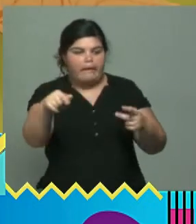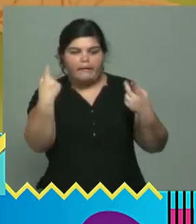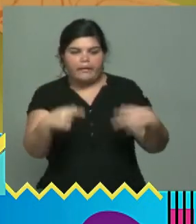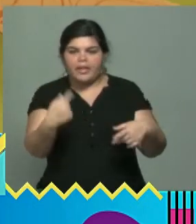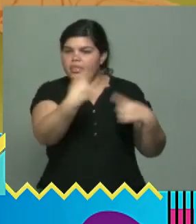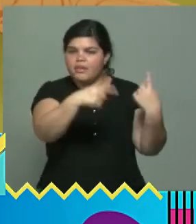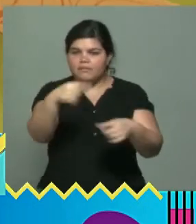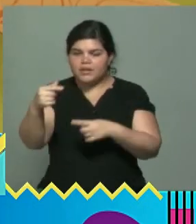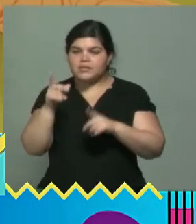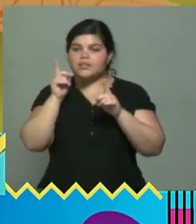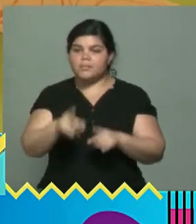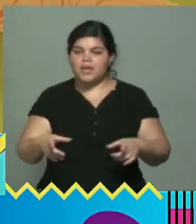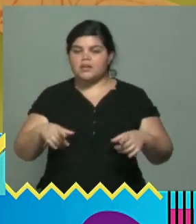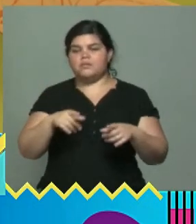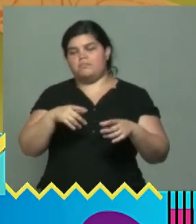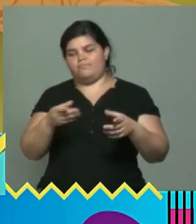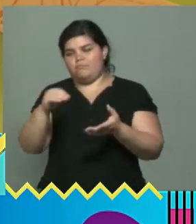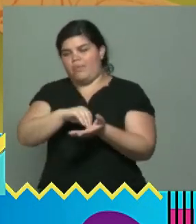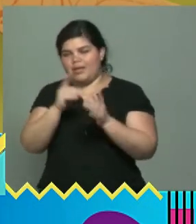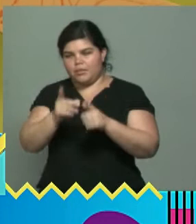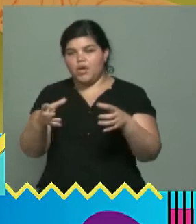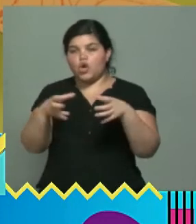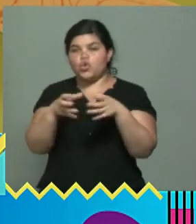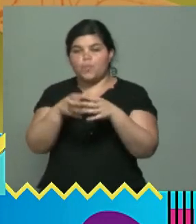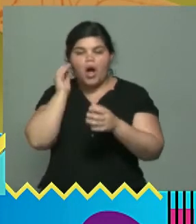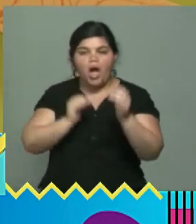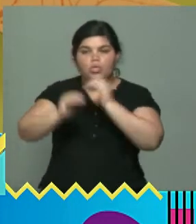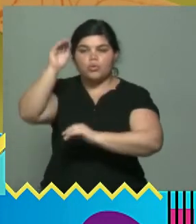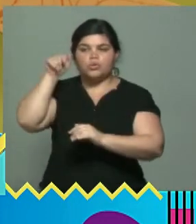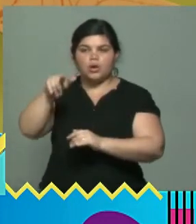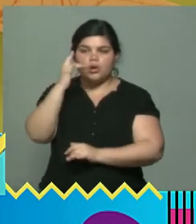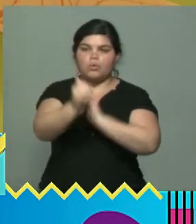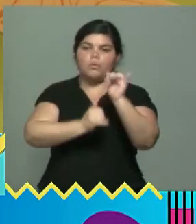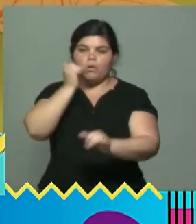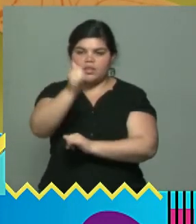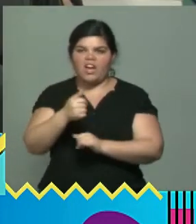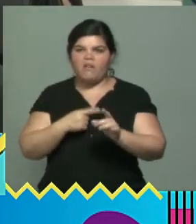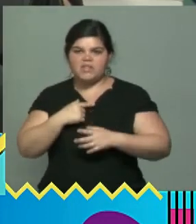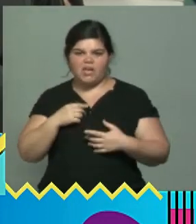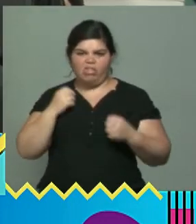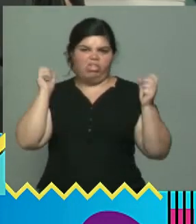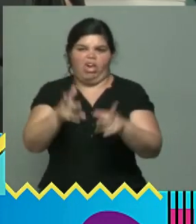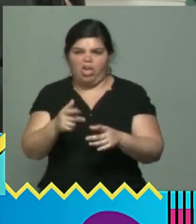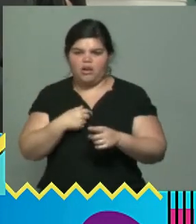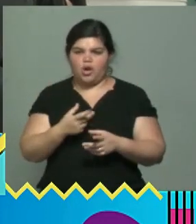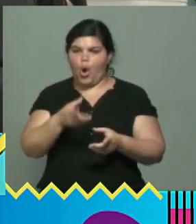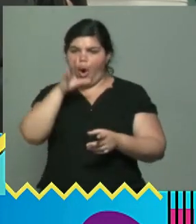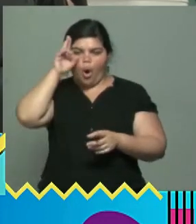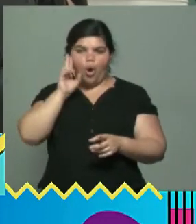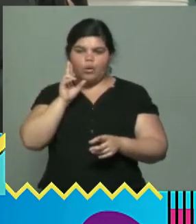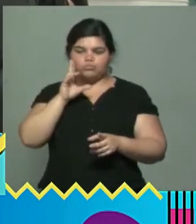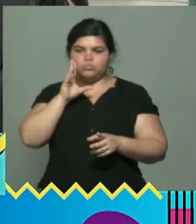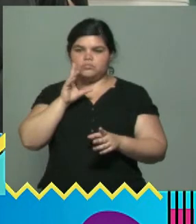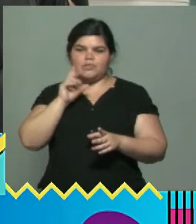donde los padres trabajan esto que les pasa a ellos, que no pueden controlar los impulsos, que no pueden comprender a los niños, y luego se comparte